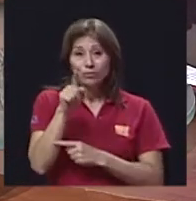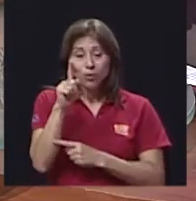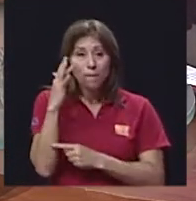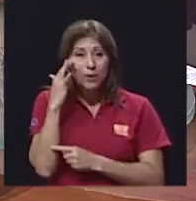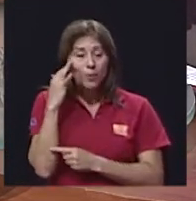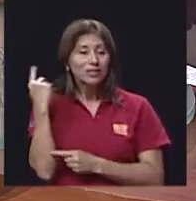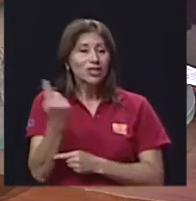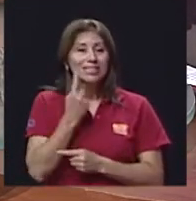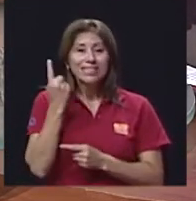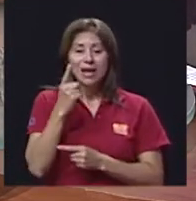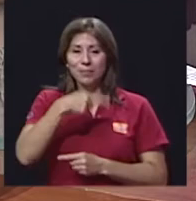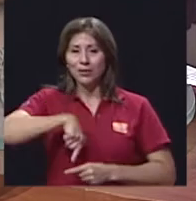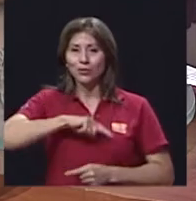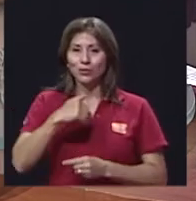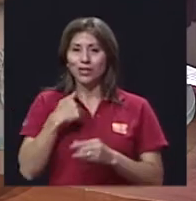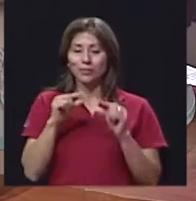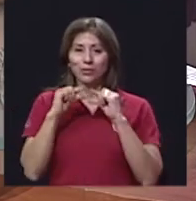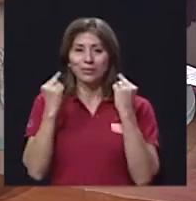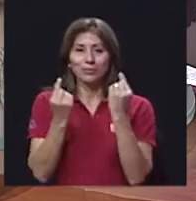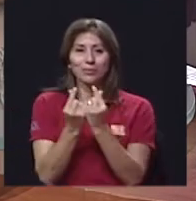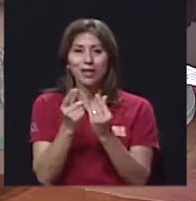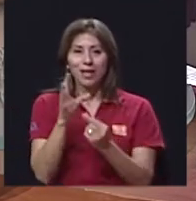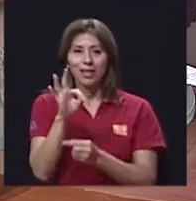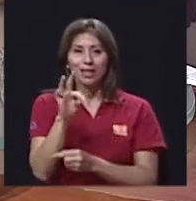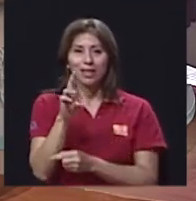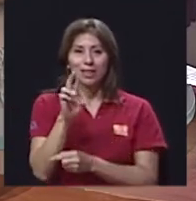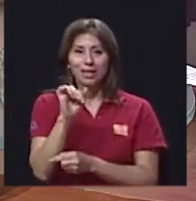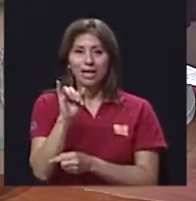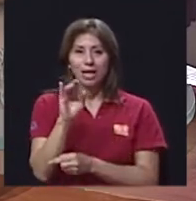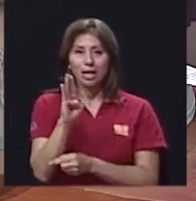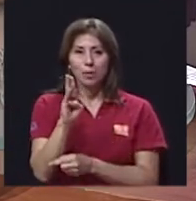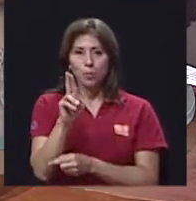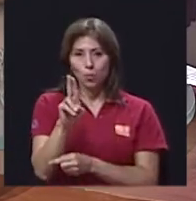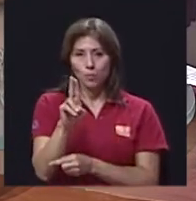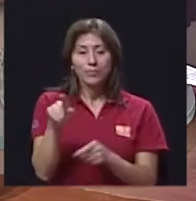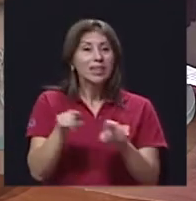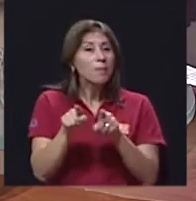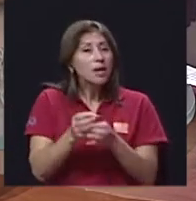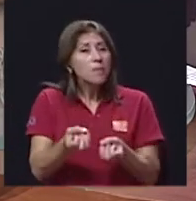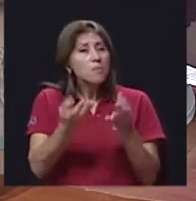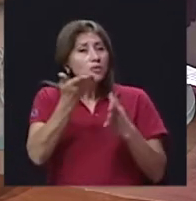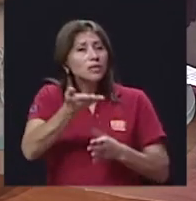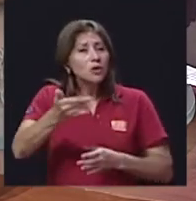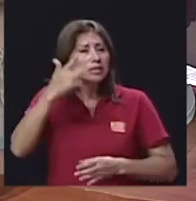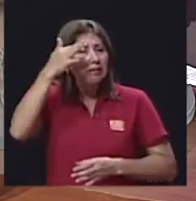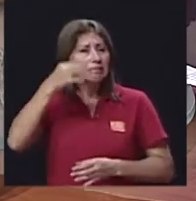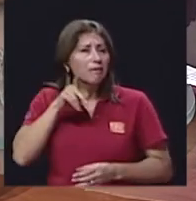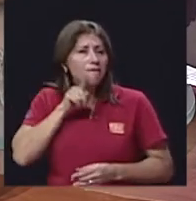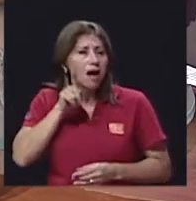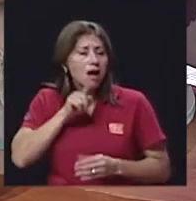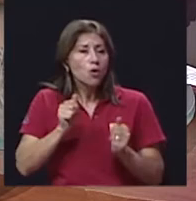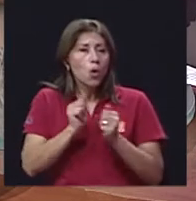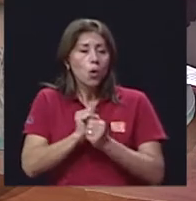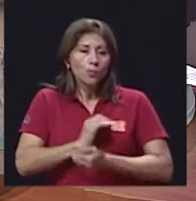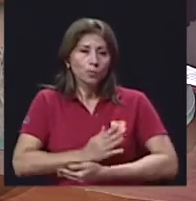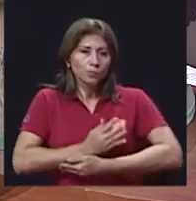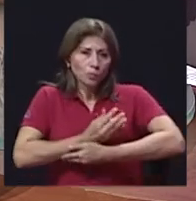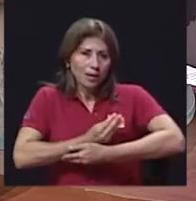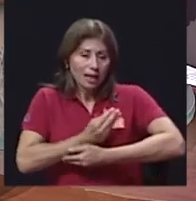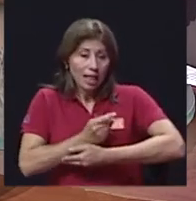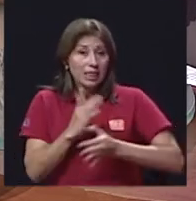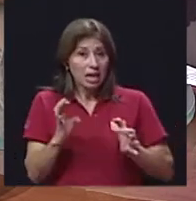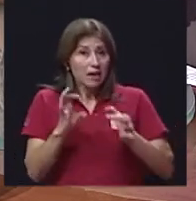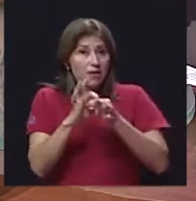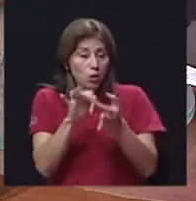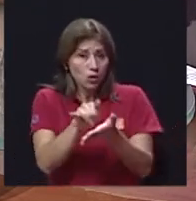en la en la tribu bueno aparte primero todos los mitos que hay con alrededor de la lactancia que tiene que ver con esto también verdad